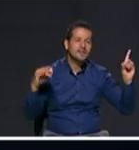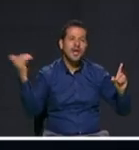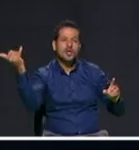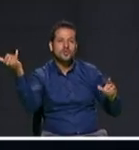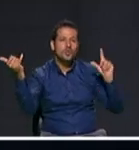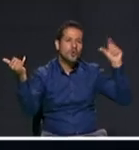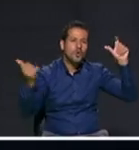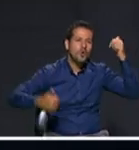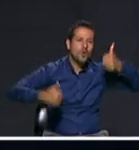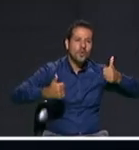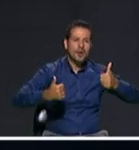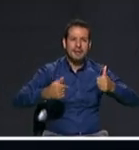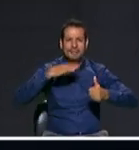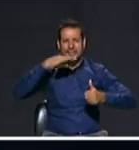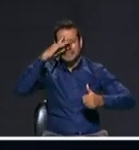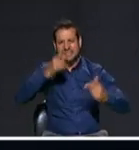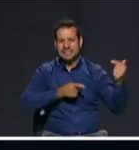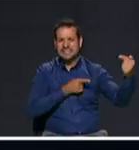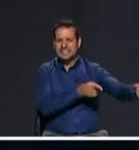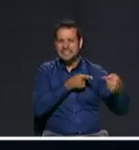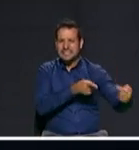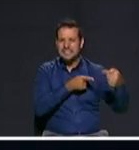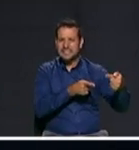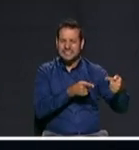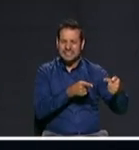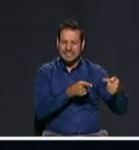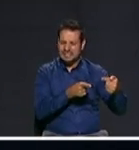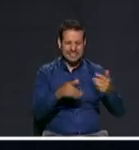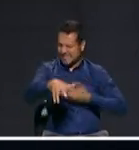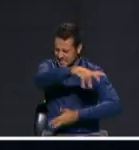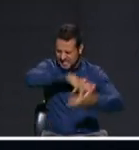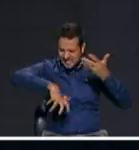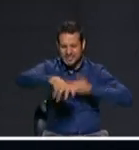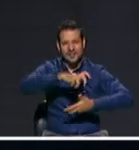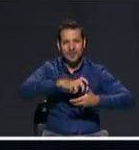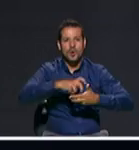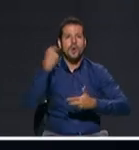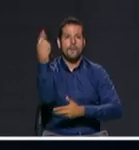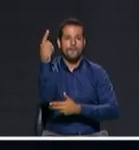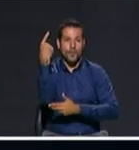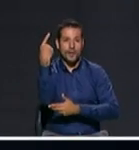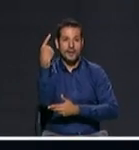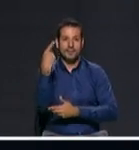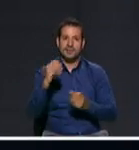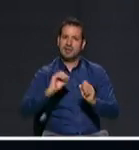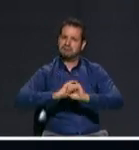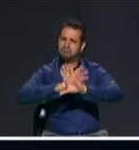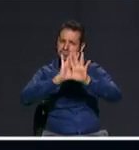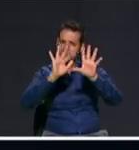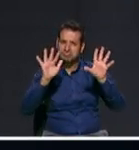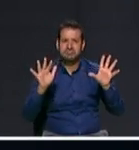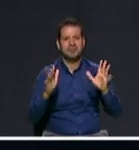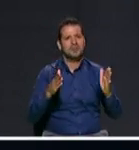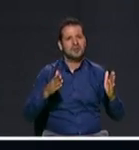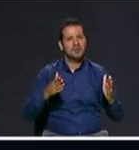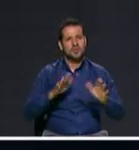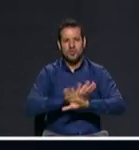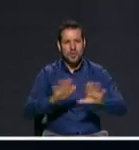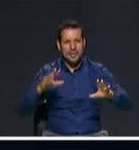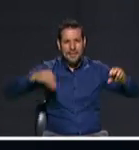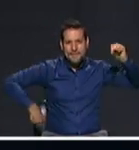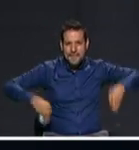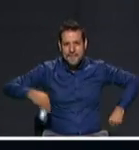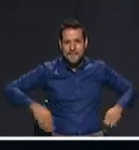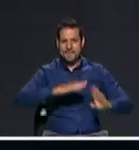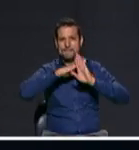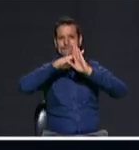nos jodemos nosotros tenemos que hacer una política transparente honesta contra la politiquería contra la corrupción ahora le voy a dar un dato